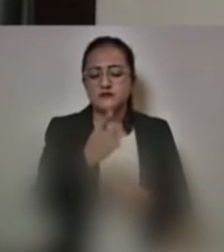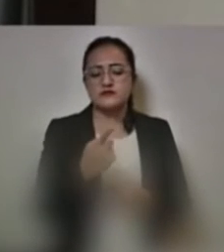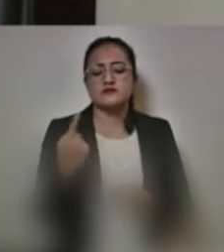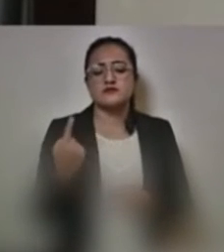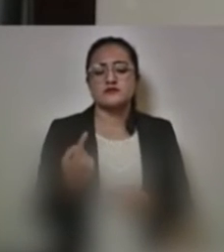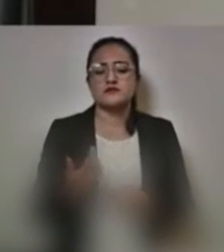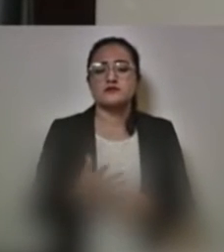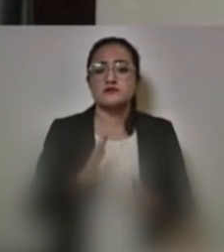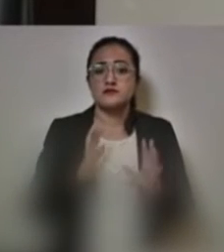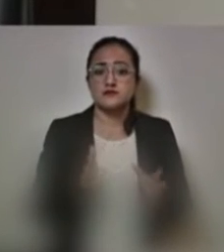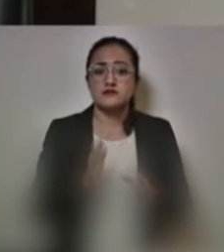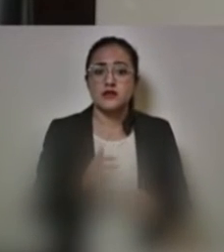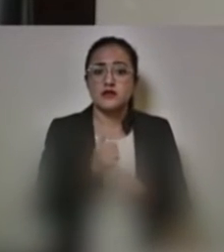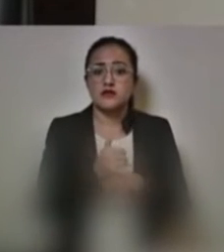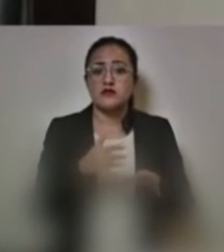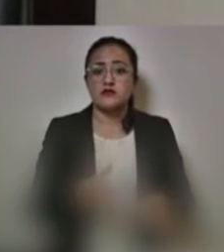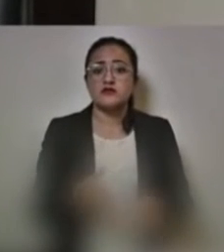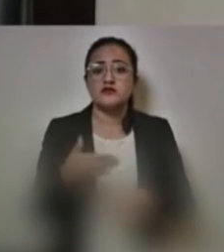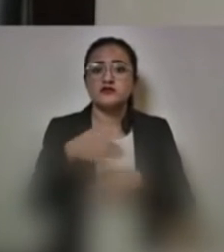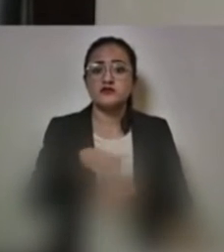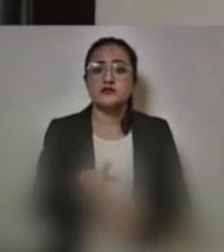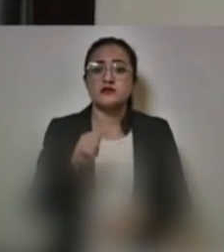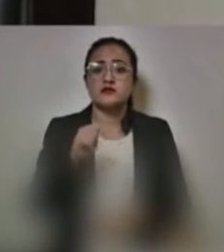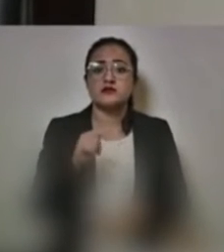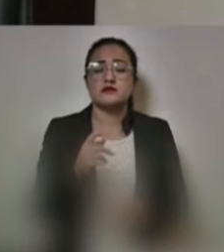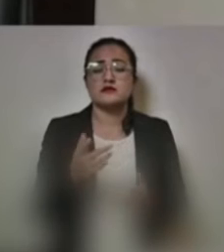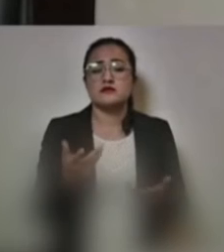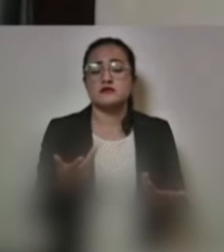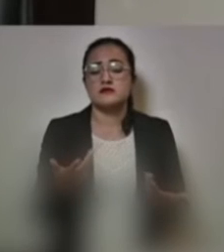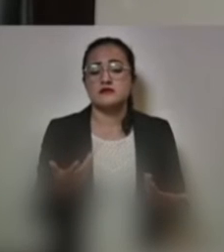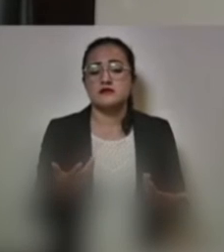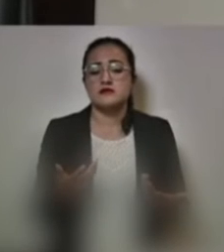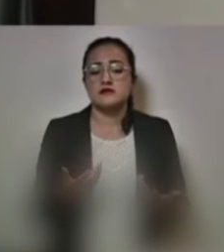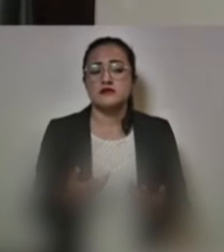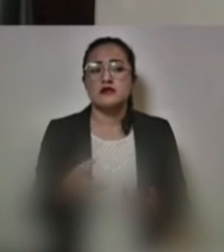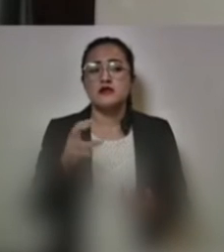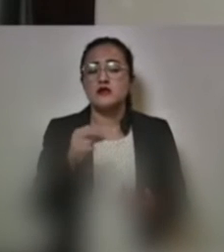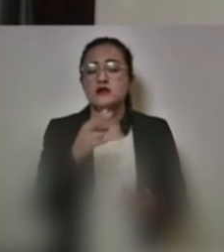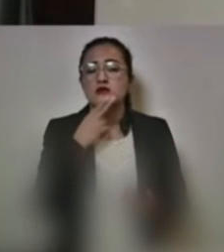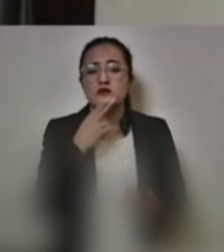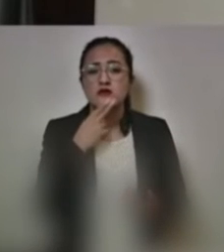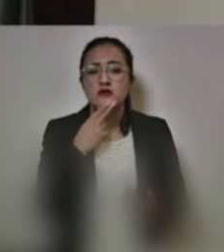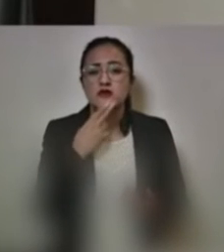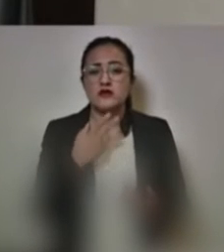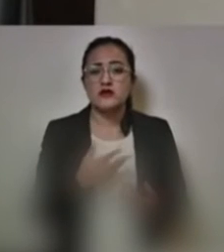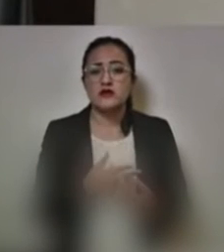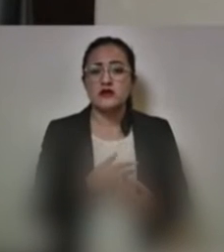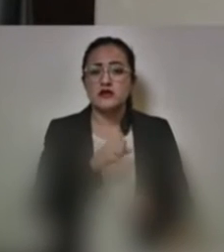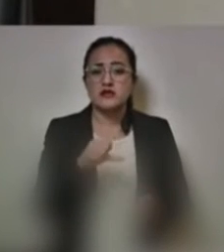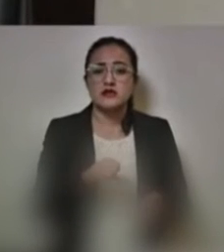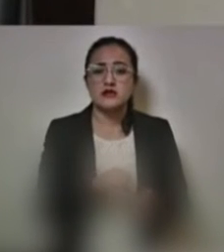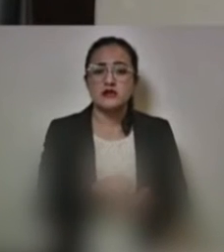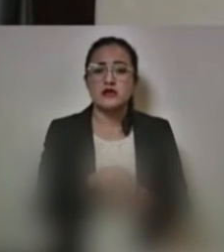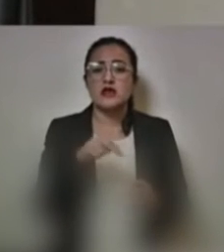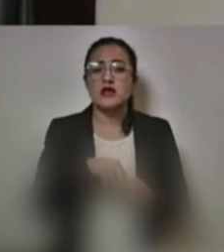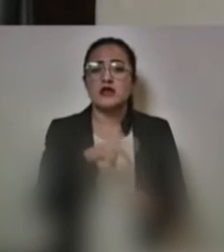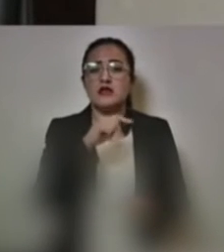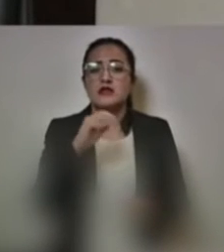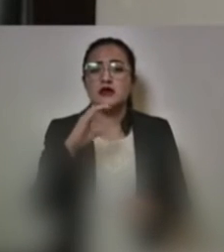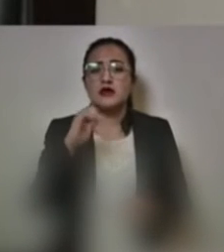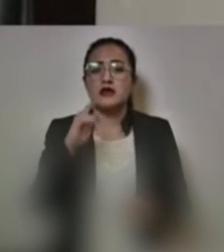David Méndez Márquez reportó que son 146 las y los migrantes poblanos fallecidos en el extranjero a causa de la enfermedad.